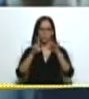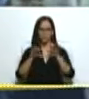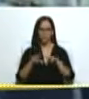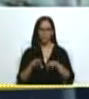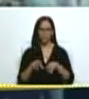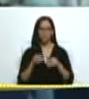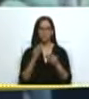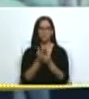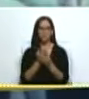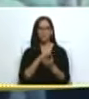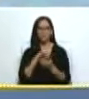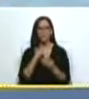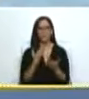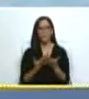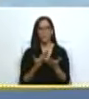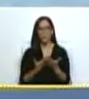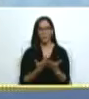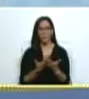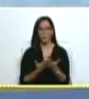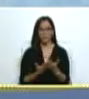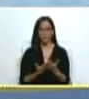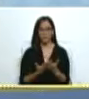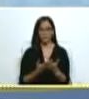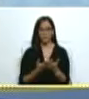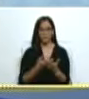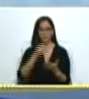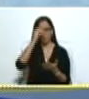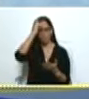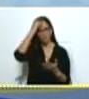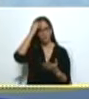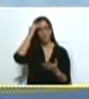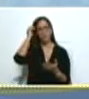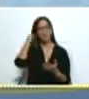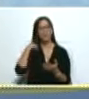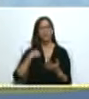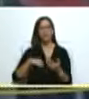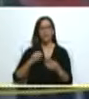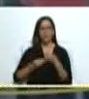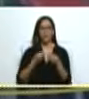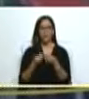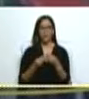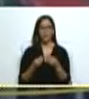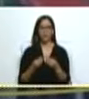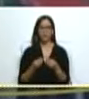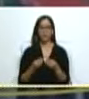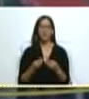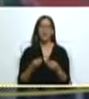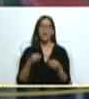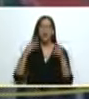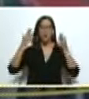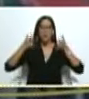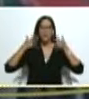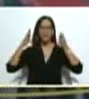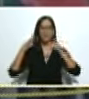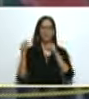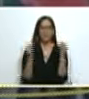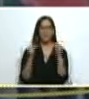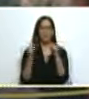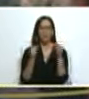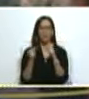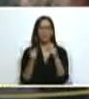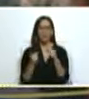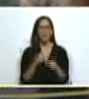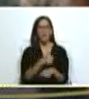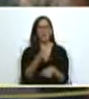van vertidas nuestras propuestas, las cuales hemos generado a partir de esas orientaciones que usted nos ha dado de debatir, de discutir en